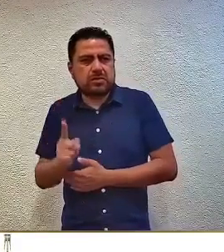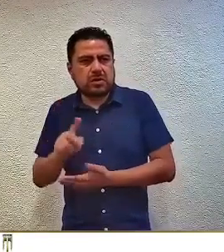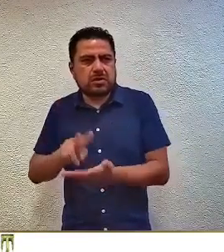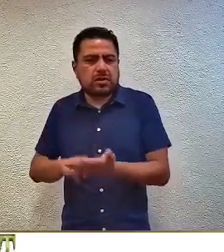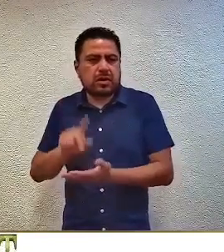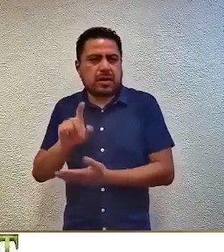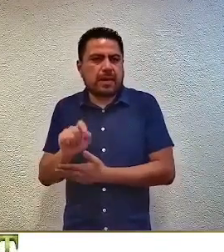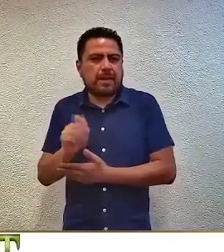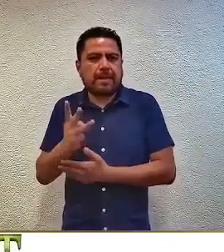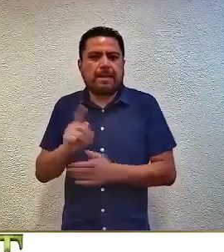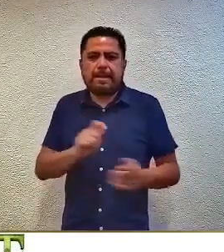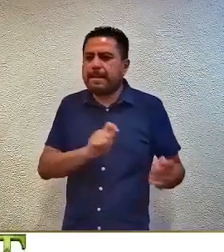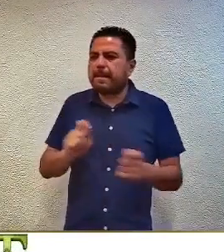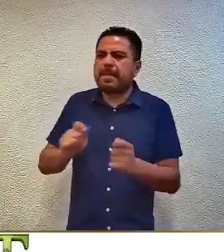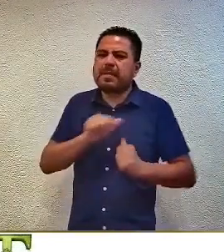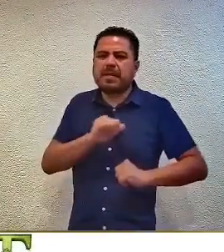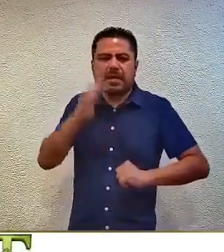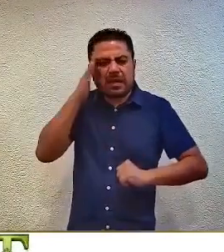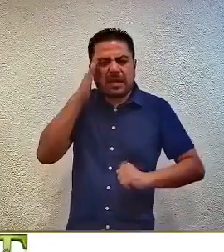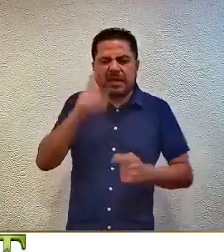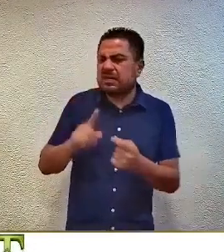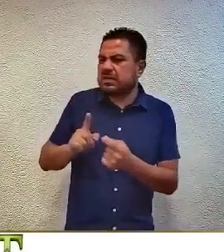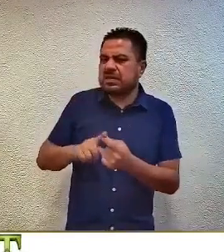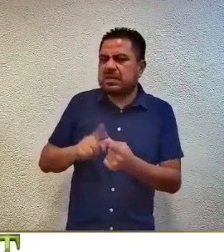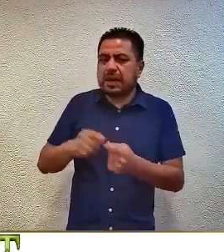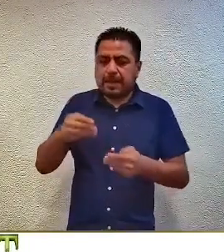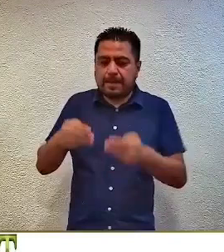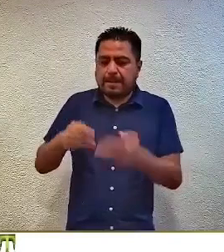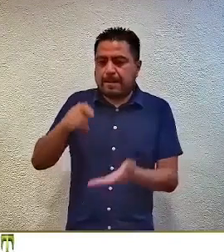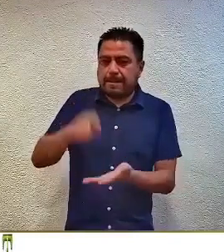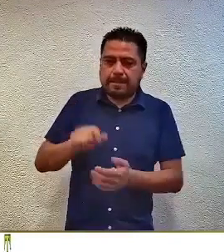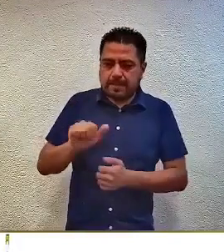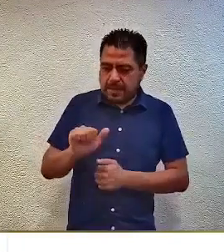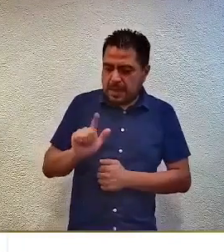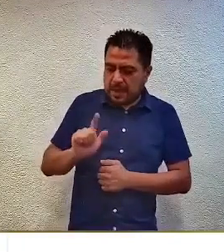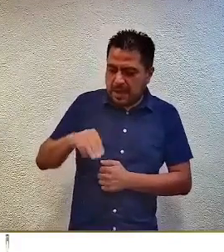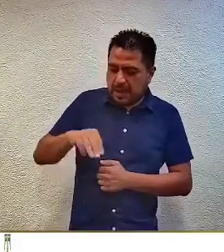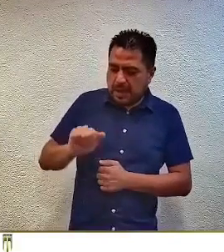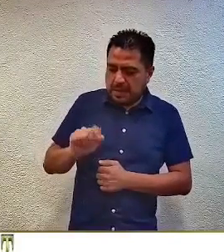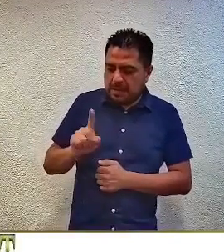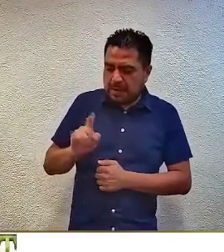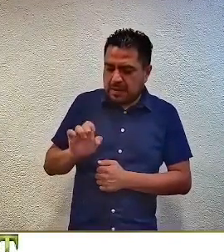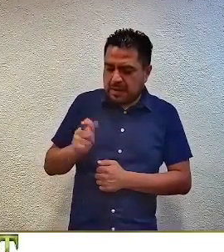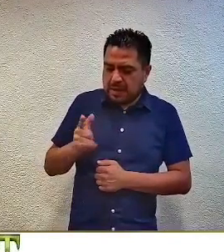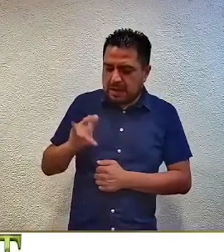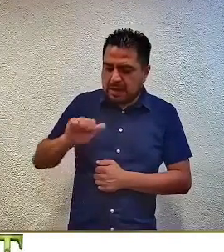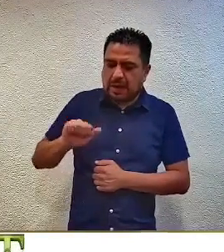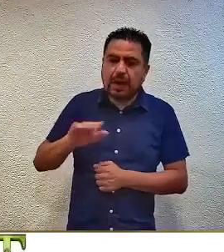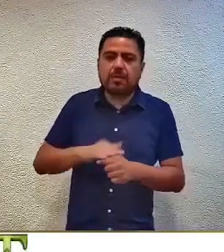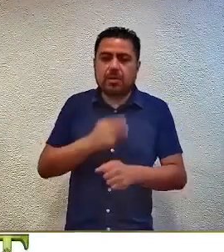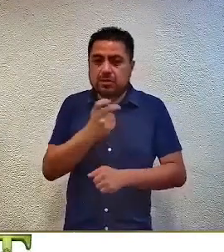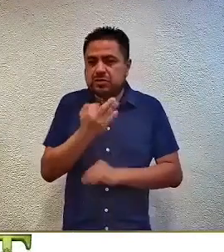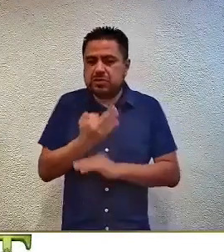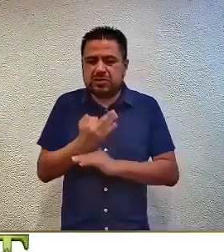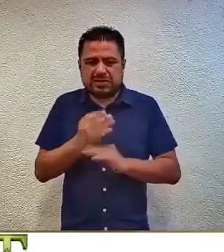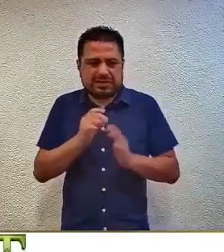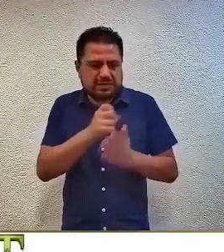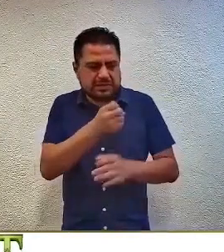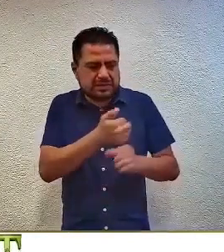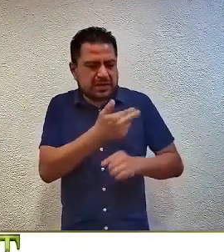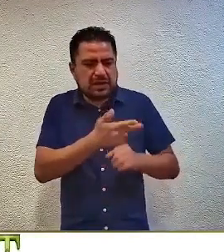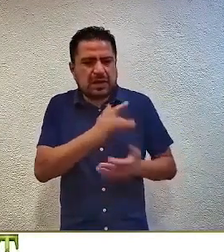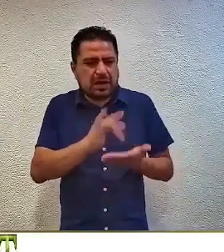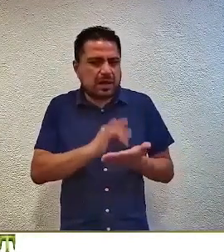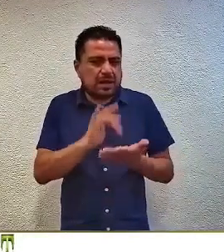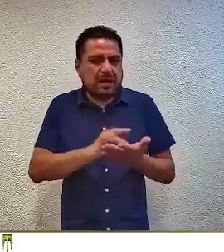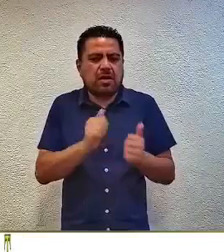2023 que fue turnado a la ponencia a cargo de la magistrada Almadelia Eugenio Alcaraz. Por lo tanto, le solicito, secretario, nos apoye